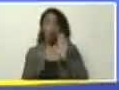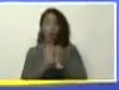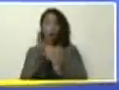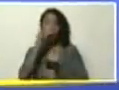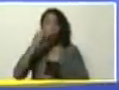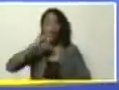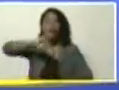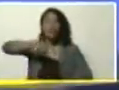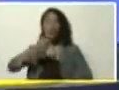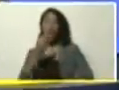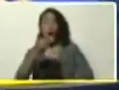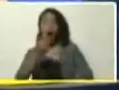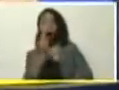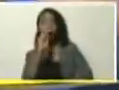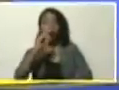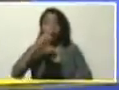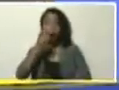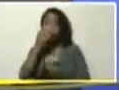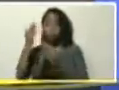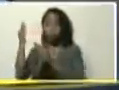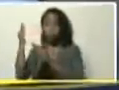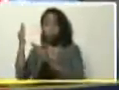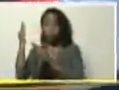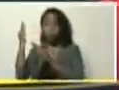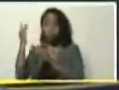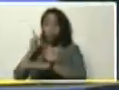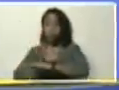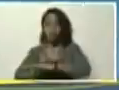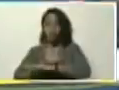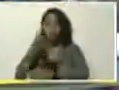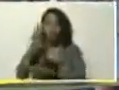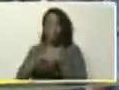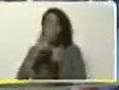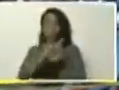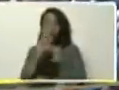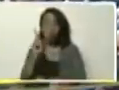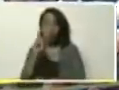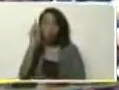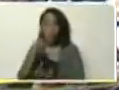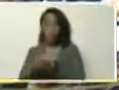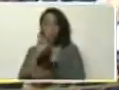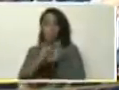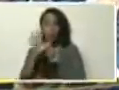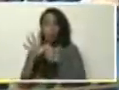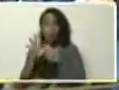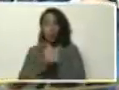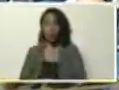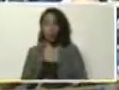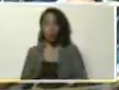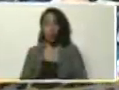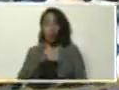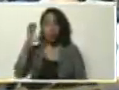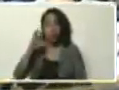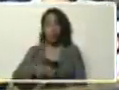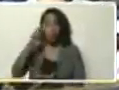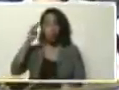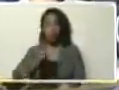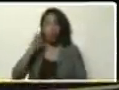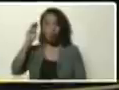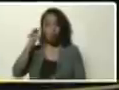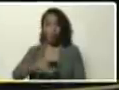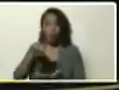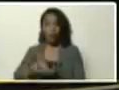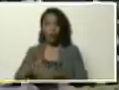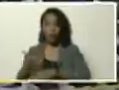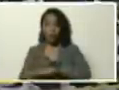Joan Contreras, para este periodo 2021-2025. Por el Estado Bolivariano de Miranda,